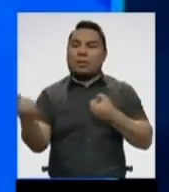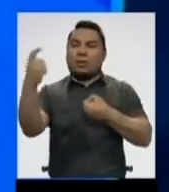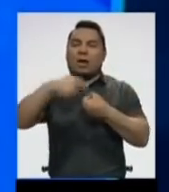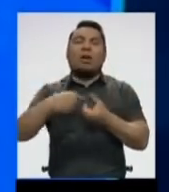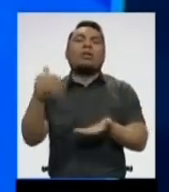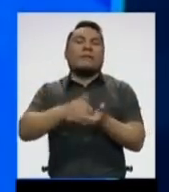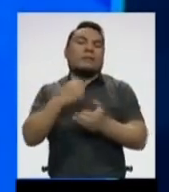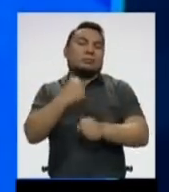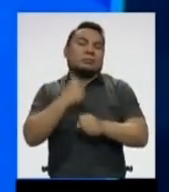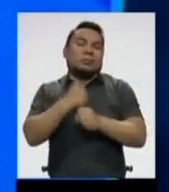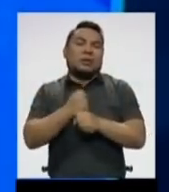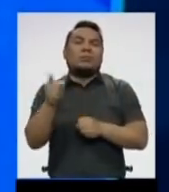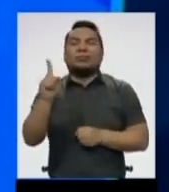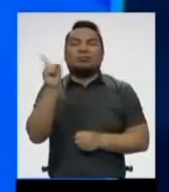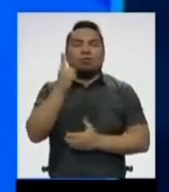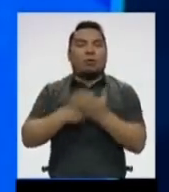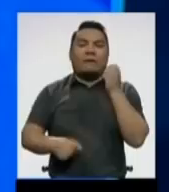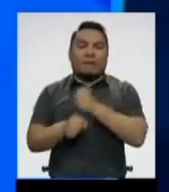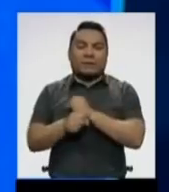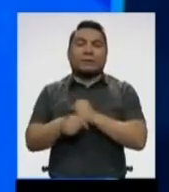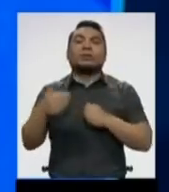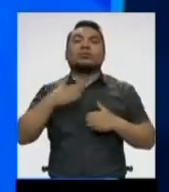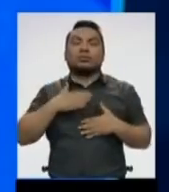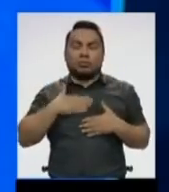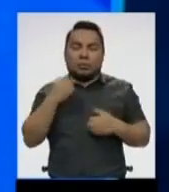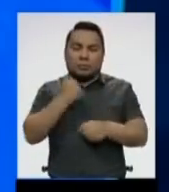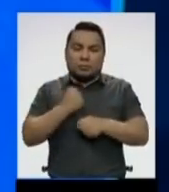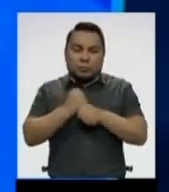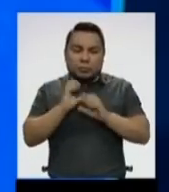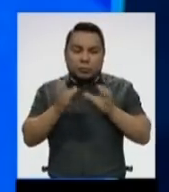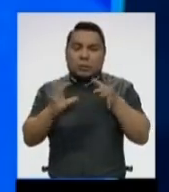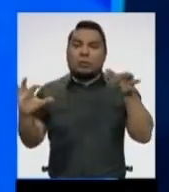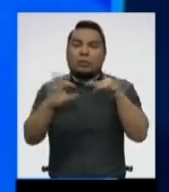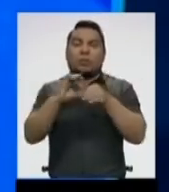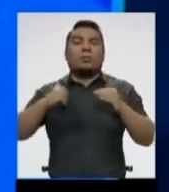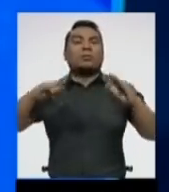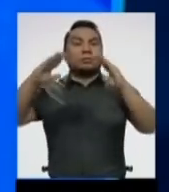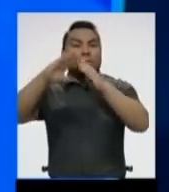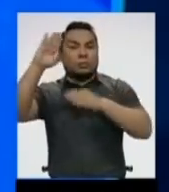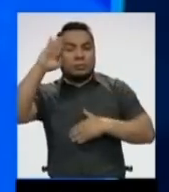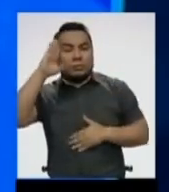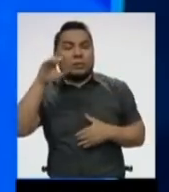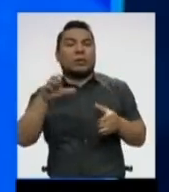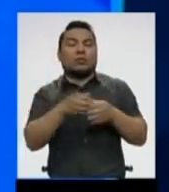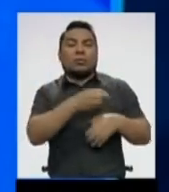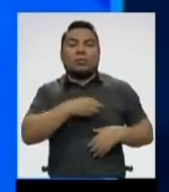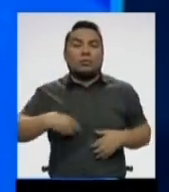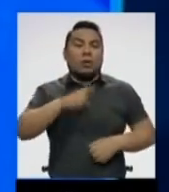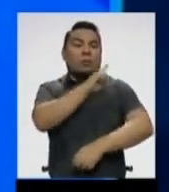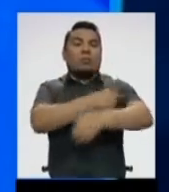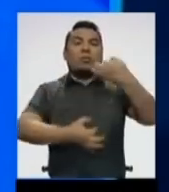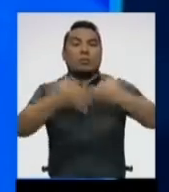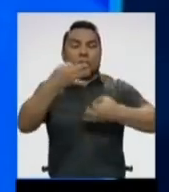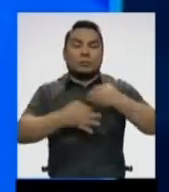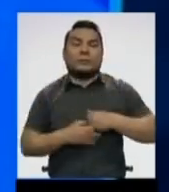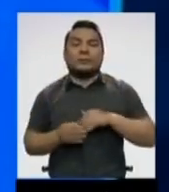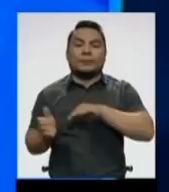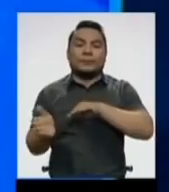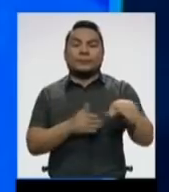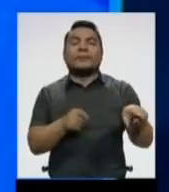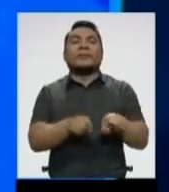pública porque le genera desconfianza. Eso lo coordinaremos con la Policía Nacional, el Ministerio Público y el Poder Judicial. De una manera